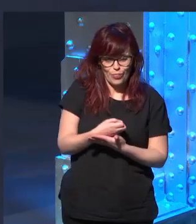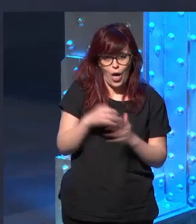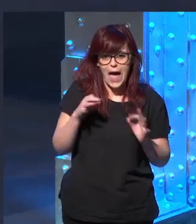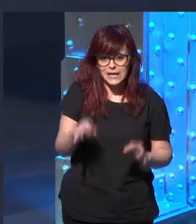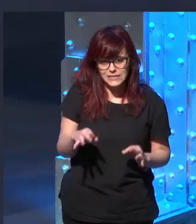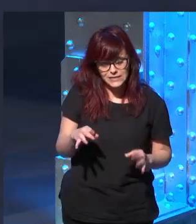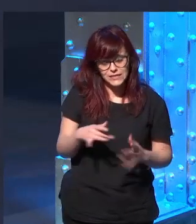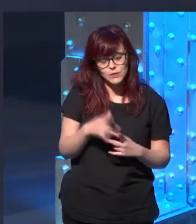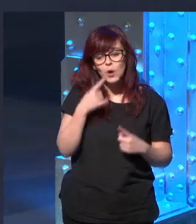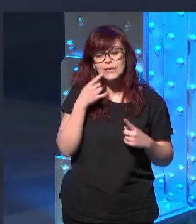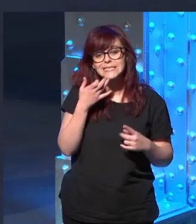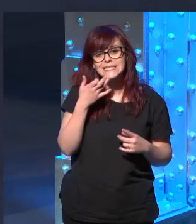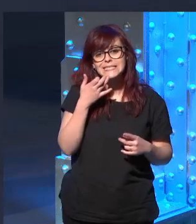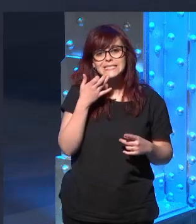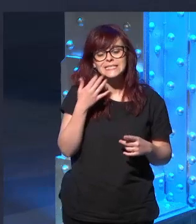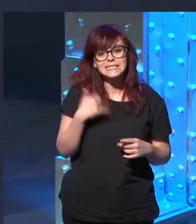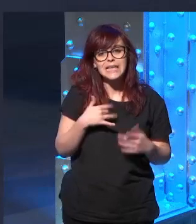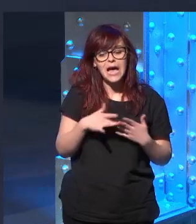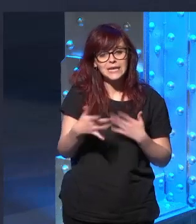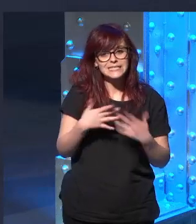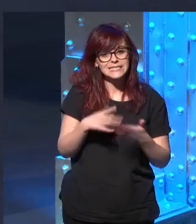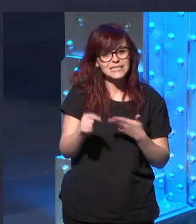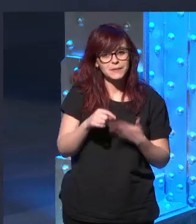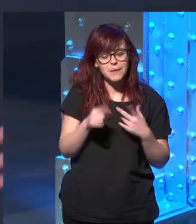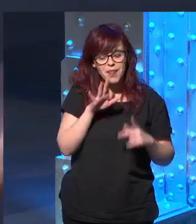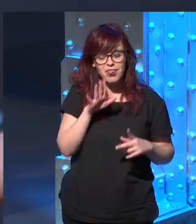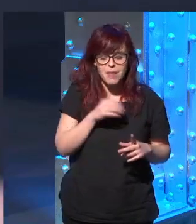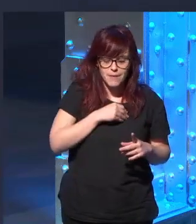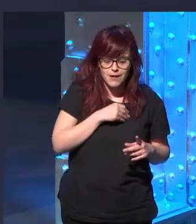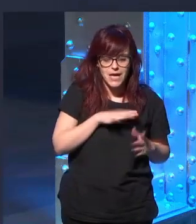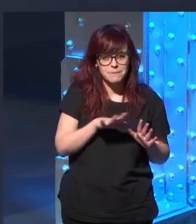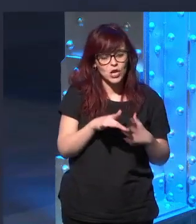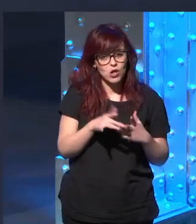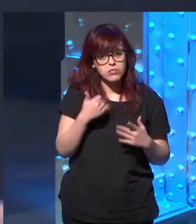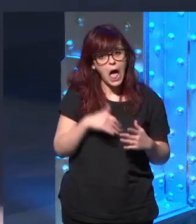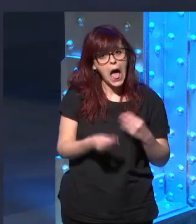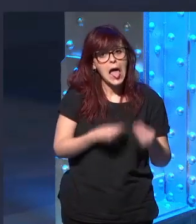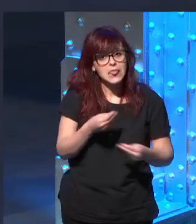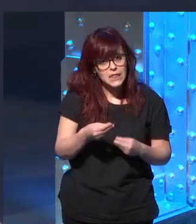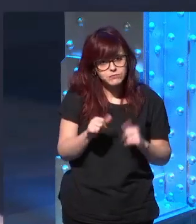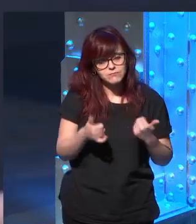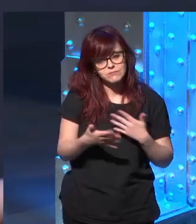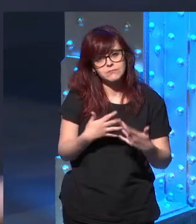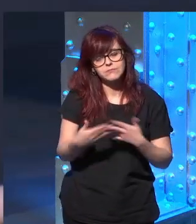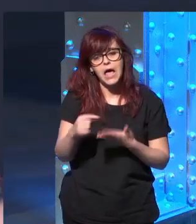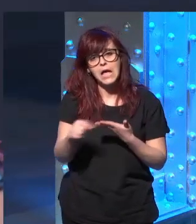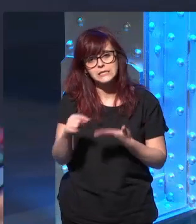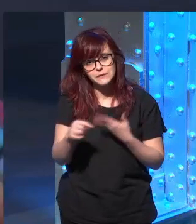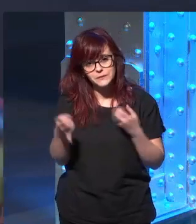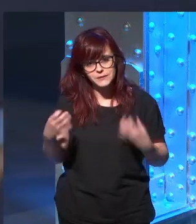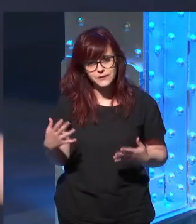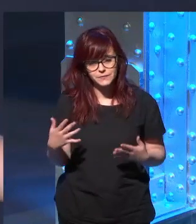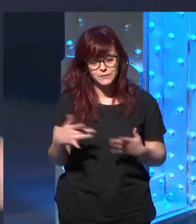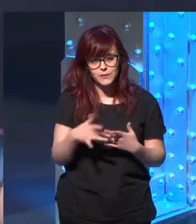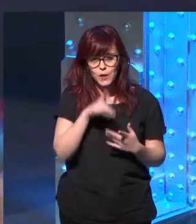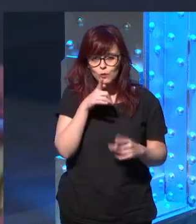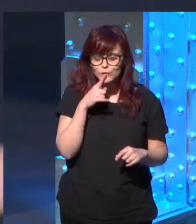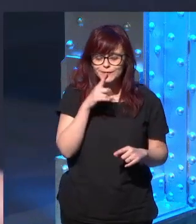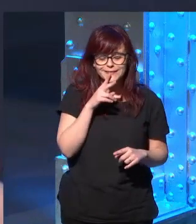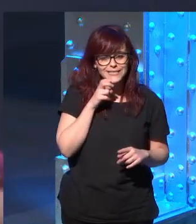¿no? Una vez que te pones... ¿Sabes? Para mí escribir es un poco una desgracia, pero ya que te pones, cuando te pones, lo bueno es que tienes un